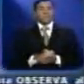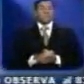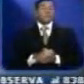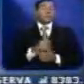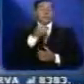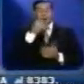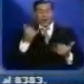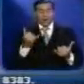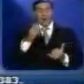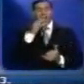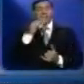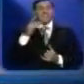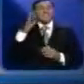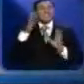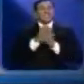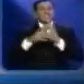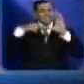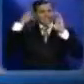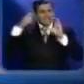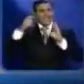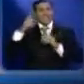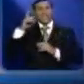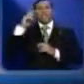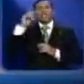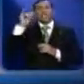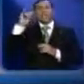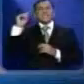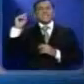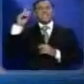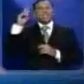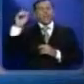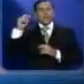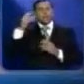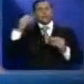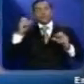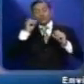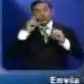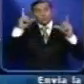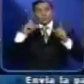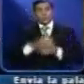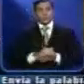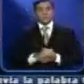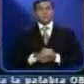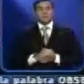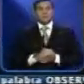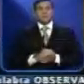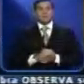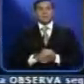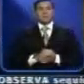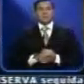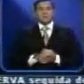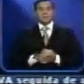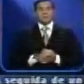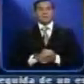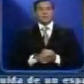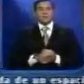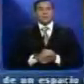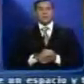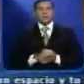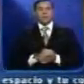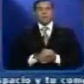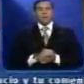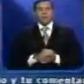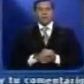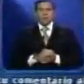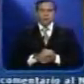ahora hablamos de cine, porque Toy Story viene con muchas sorpresas. What? Let me see that. Wow! Here, let me show you. This is